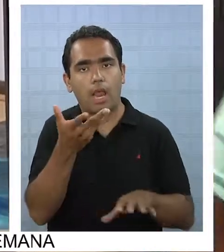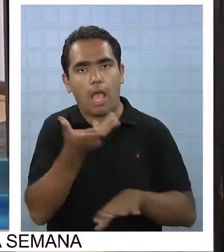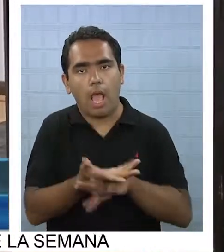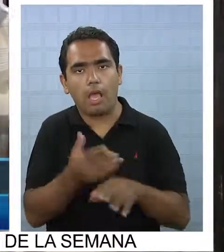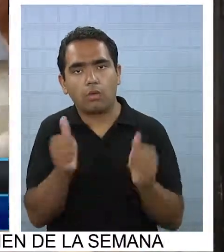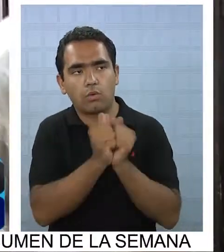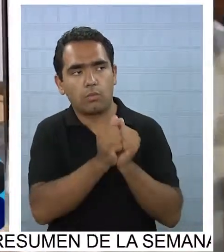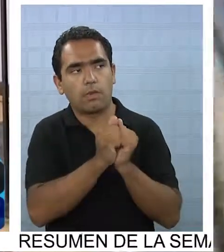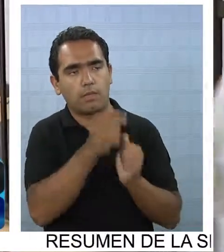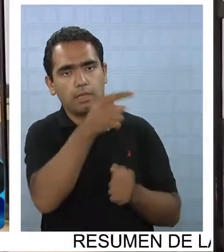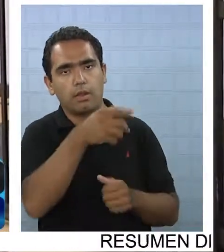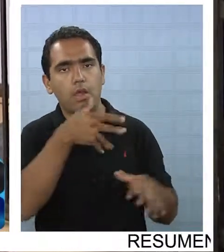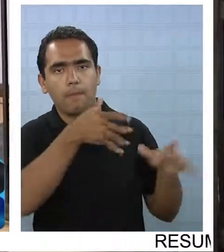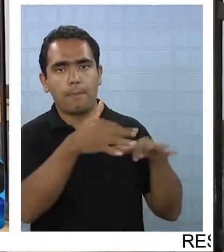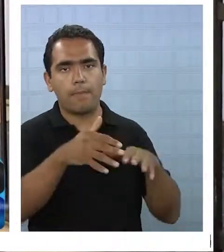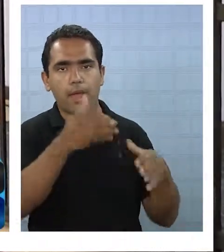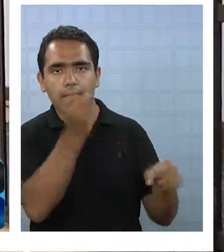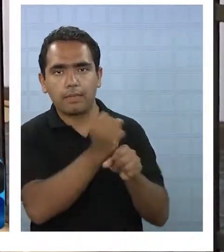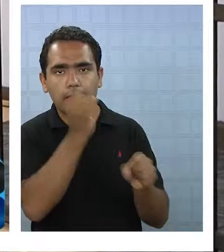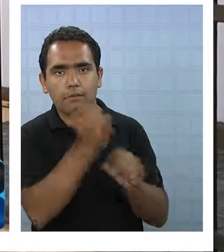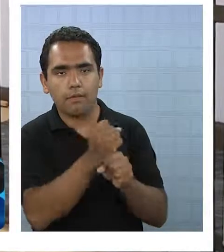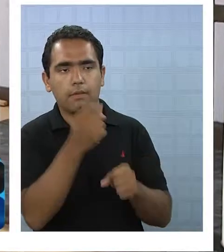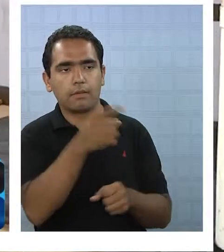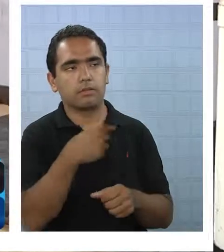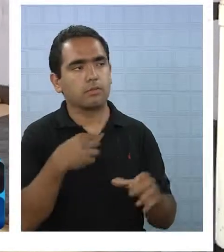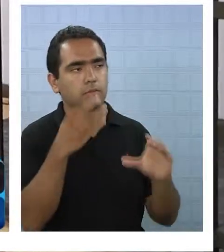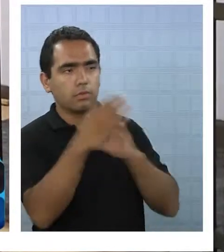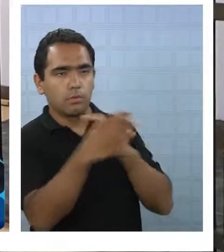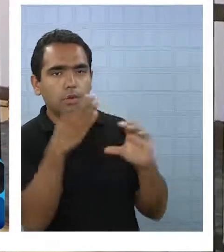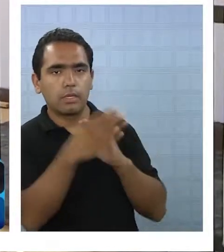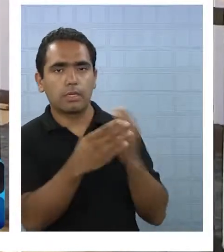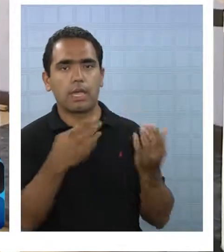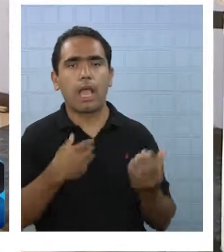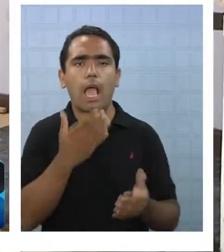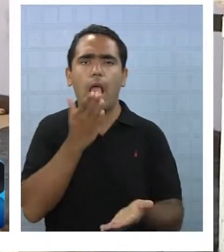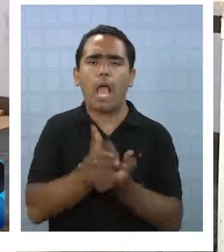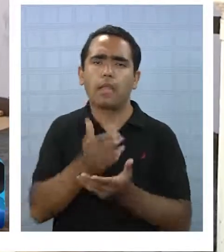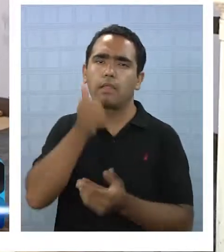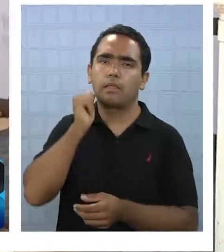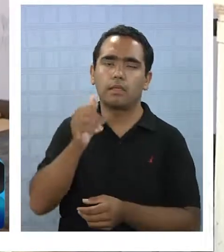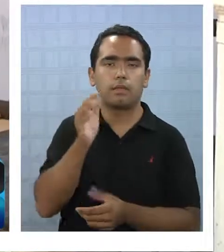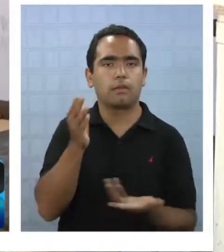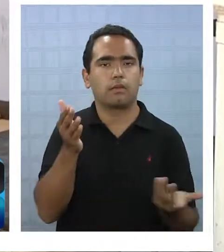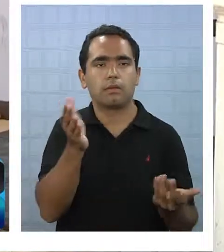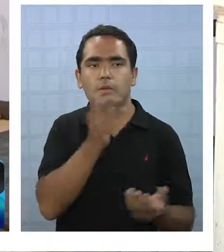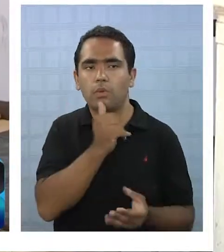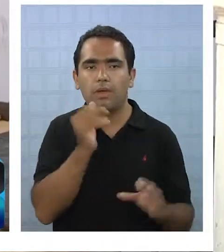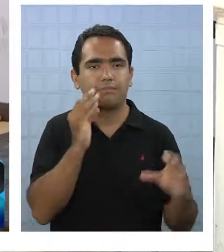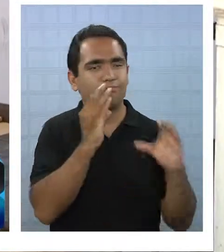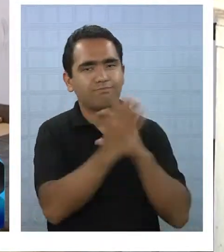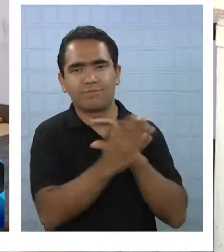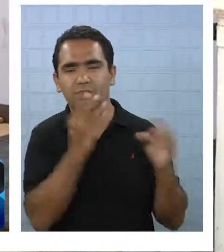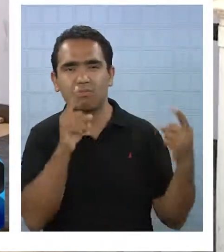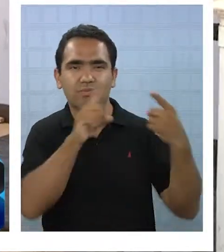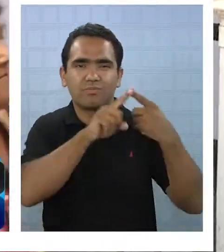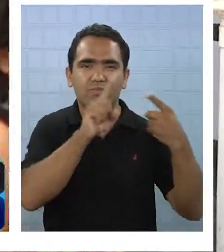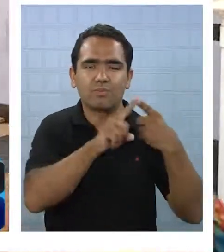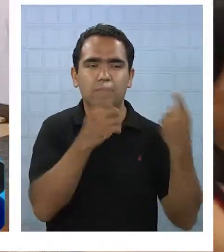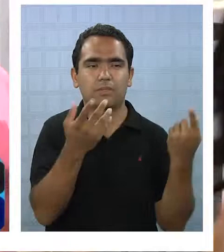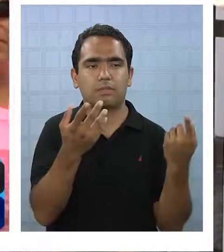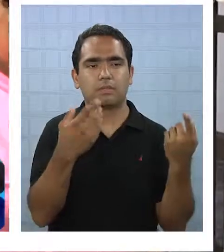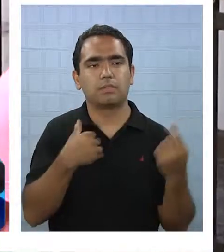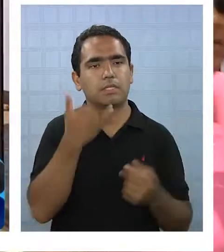en caldera y estamos tratando de comunicarnos con ellos que hasta ayer no habían sido infructuosa la